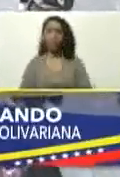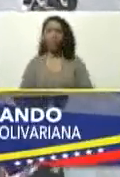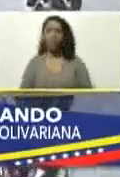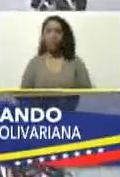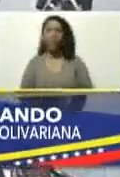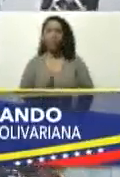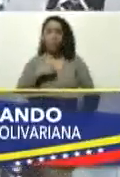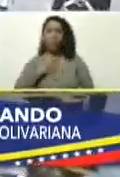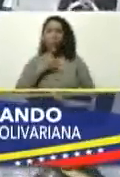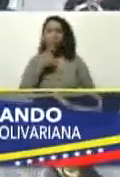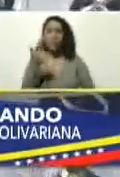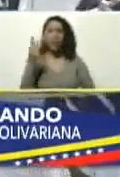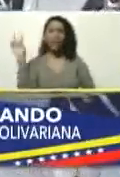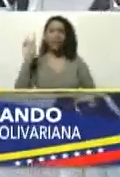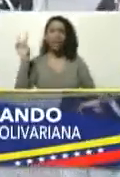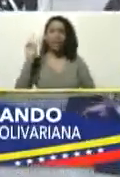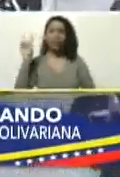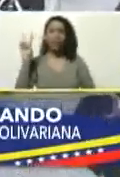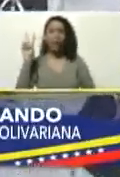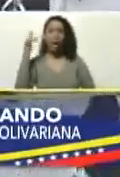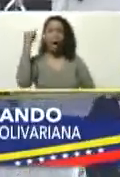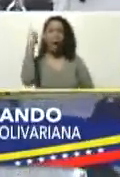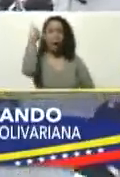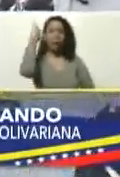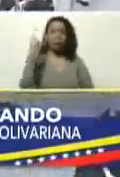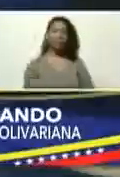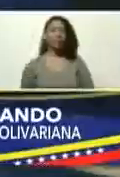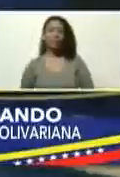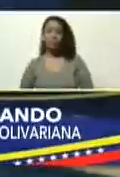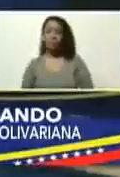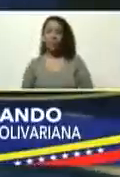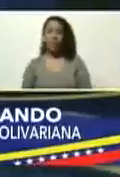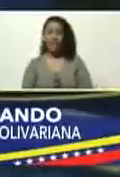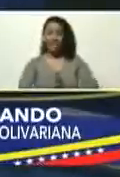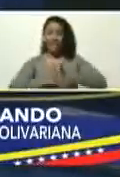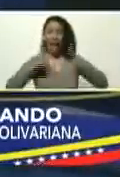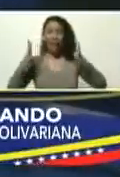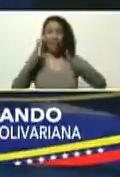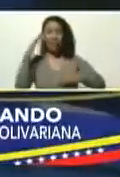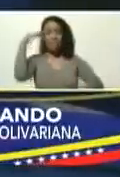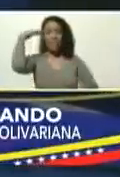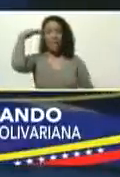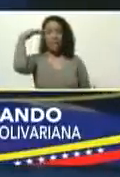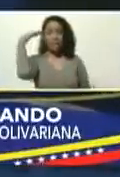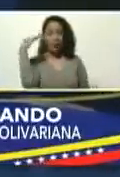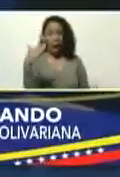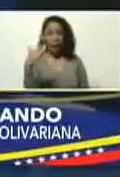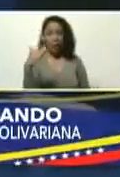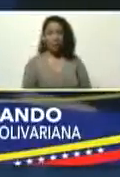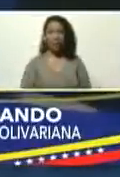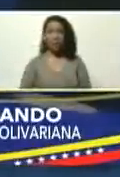Puedo decir que Venezuela tiene grandes oficiales